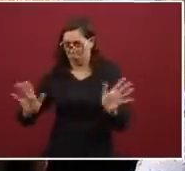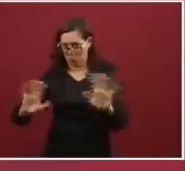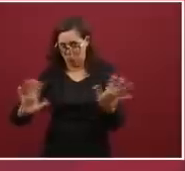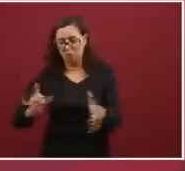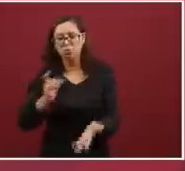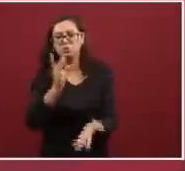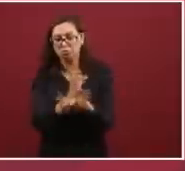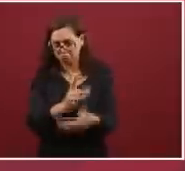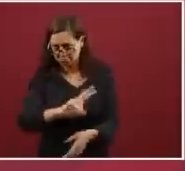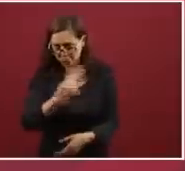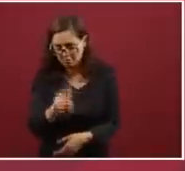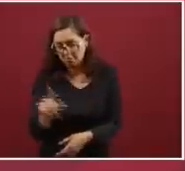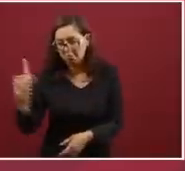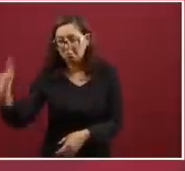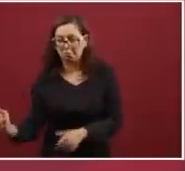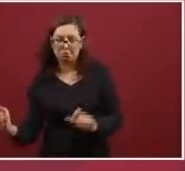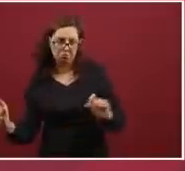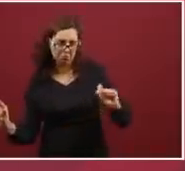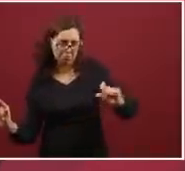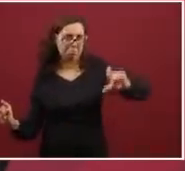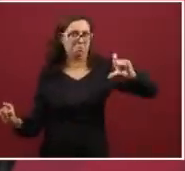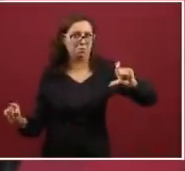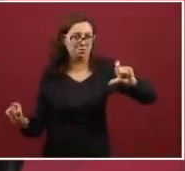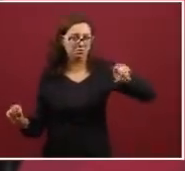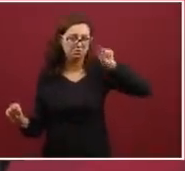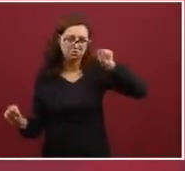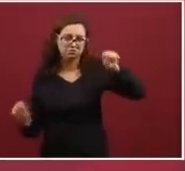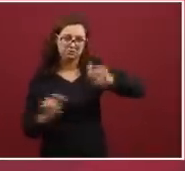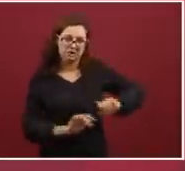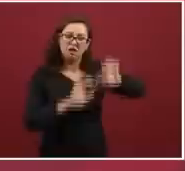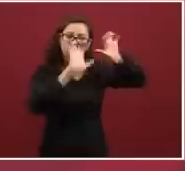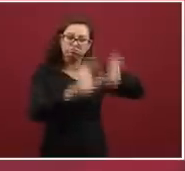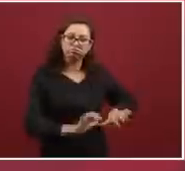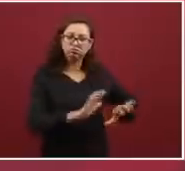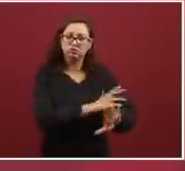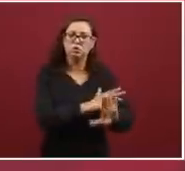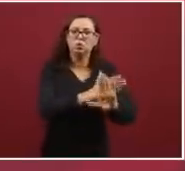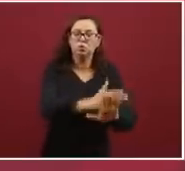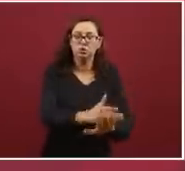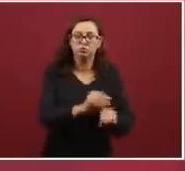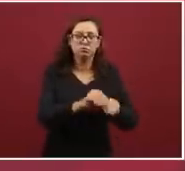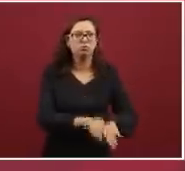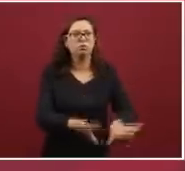pero ellos sí,